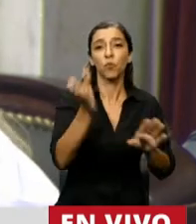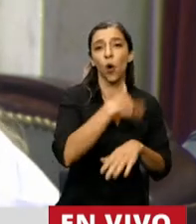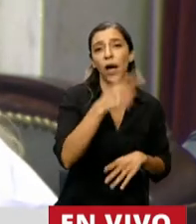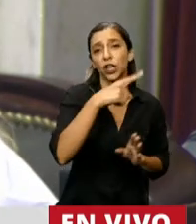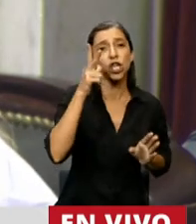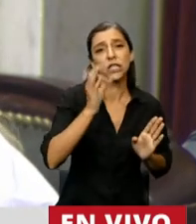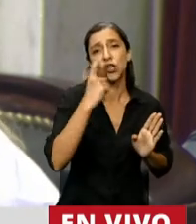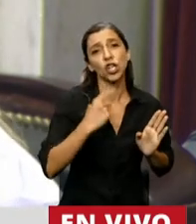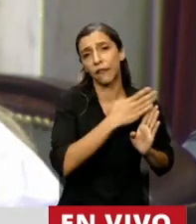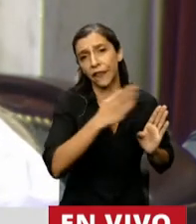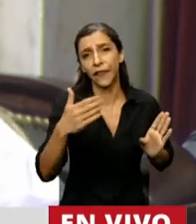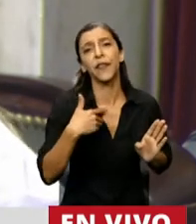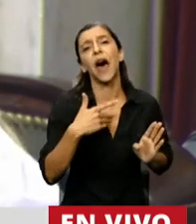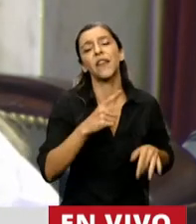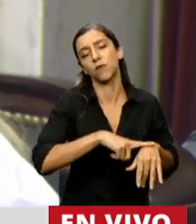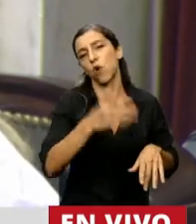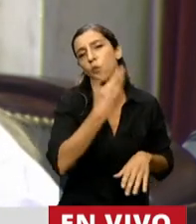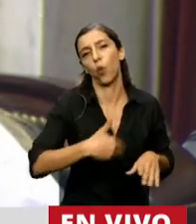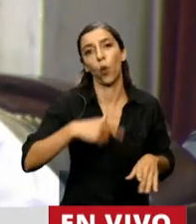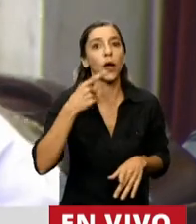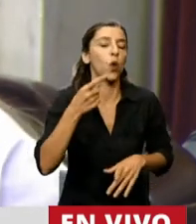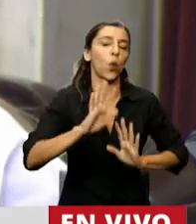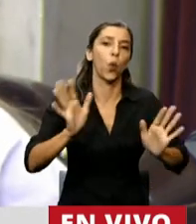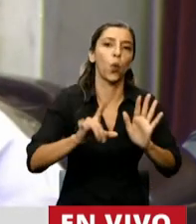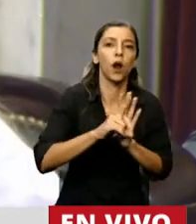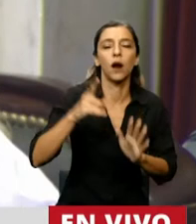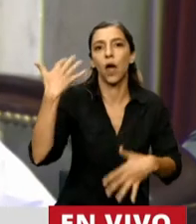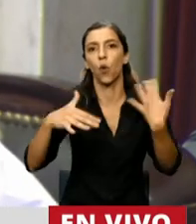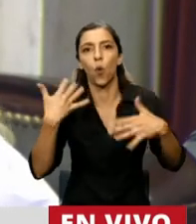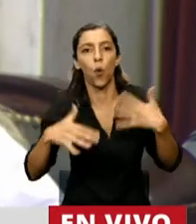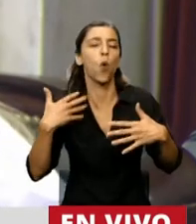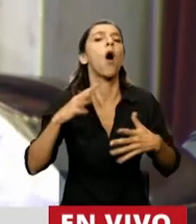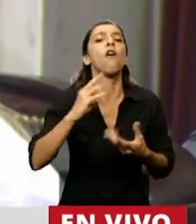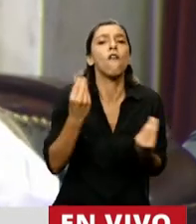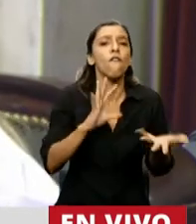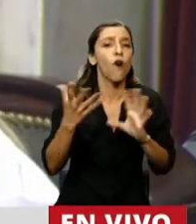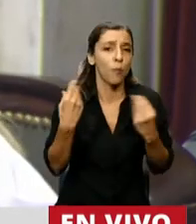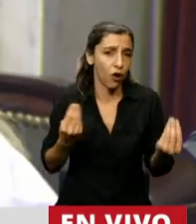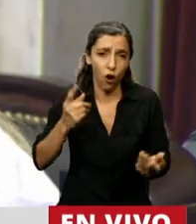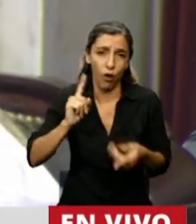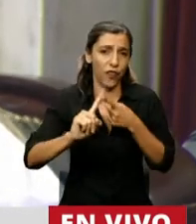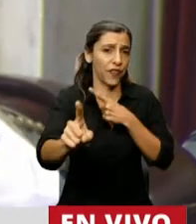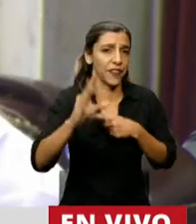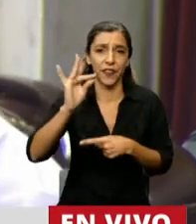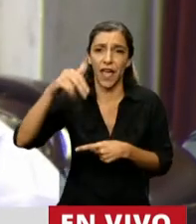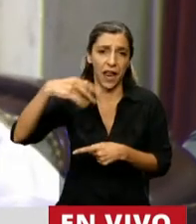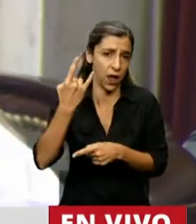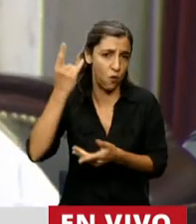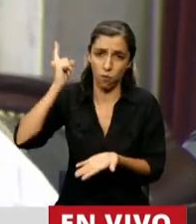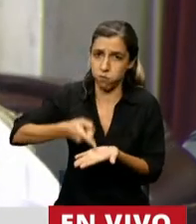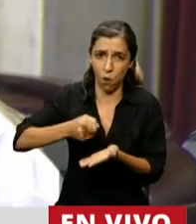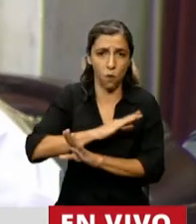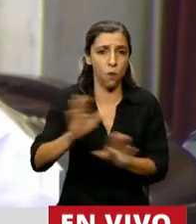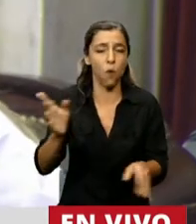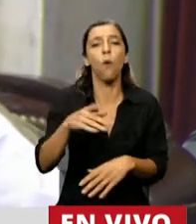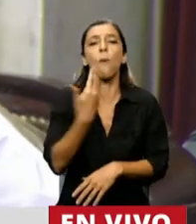apareció la vedette de este gobierno, que es la necesidad y la urgencia. Entonces, nuevamente, por DNU, fuera de las facultades, sin las facultades que tiene